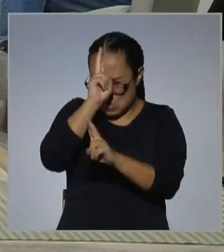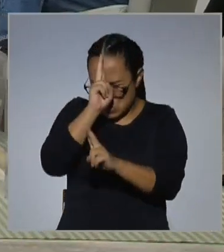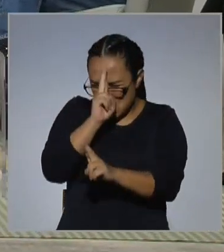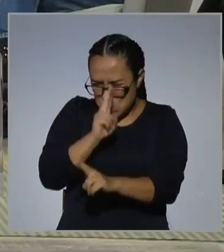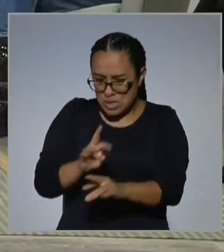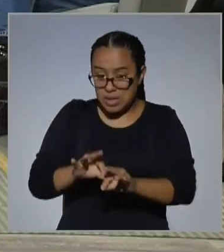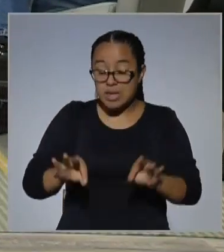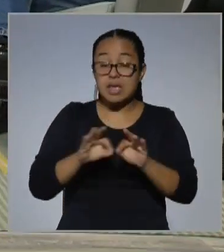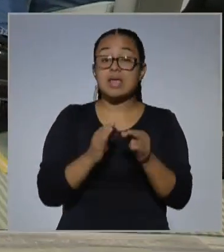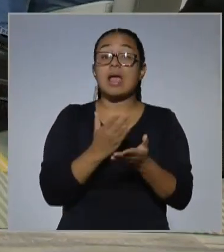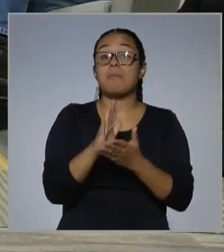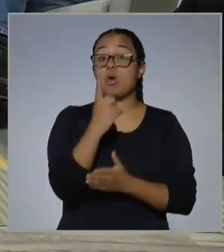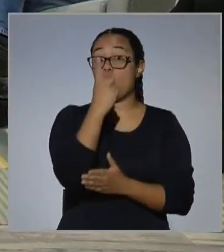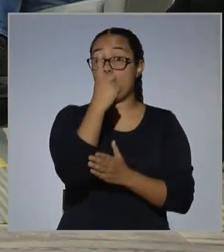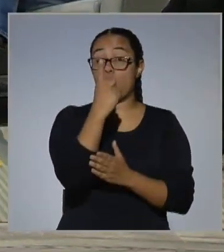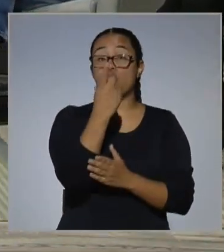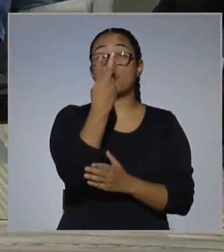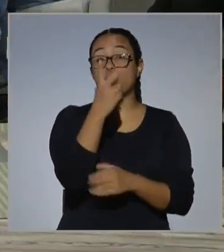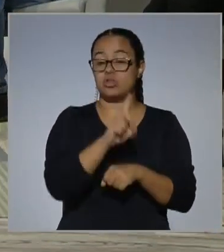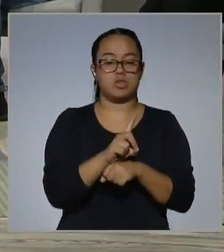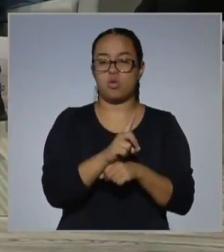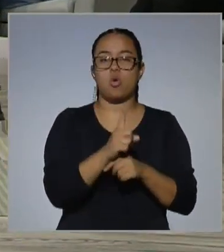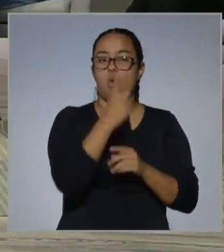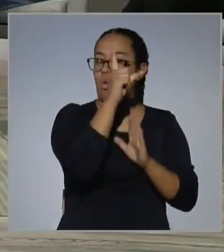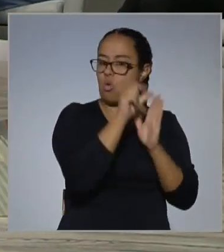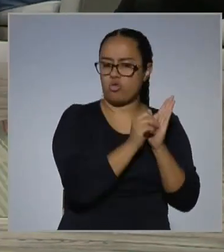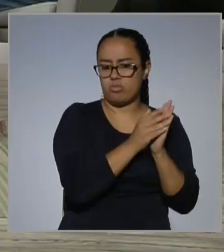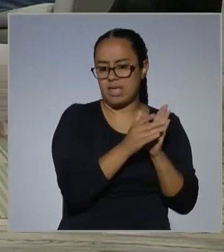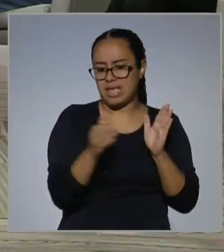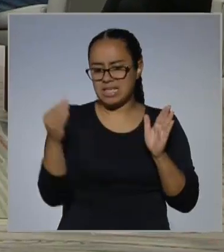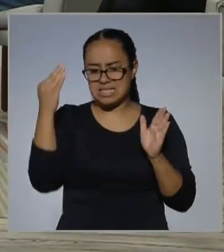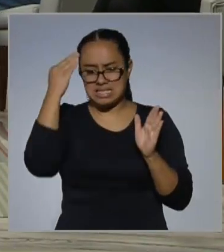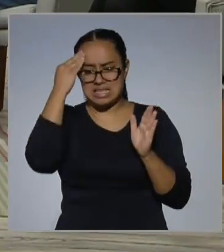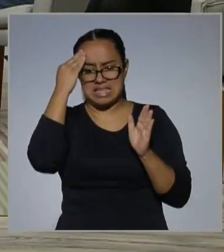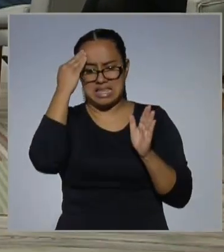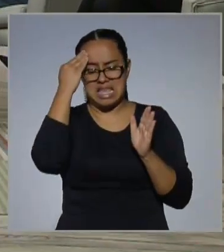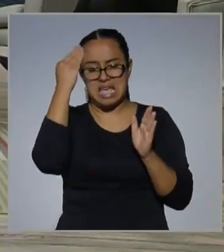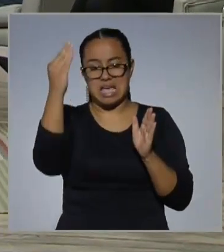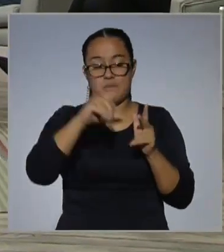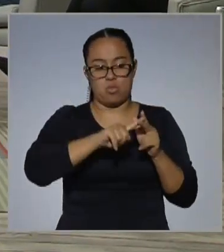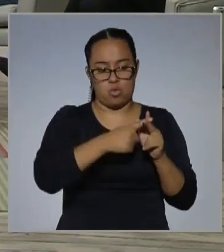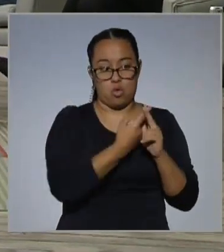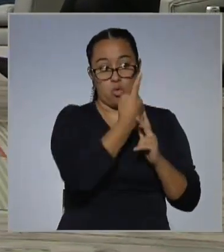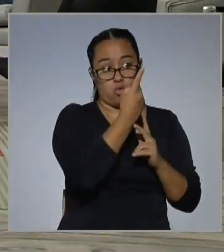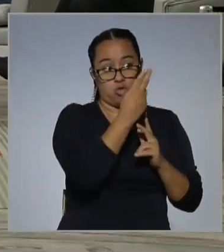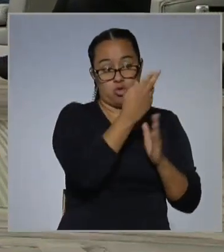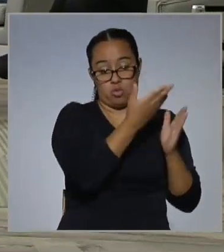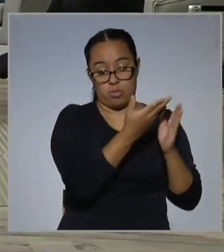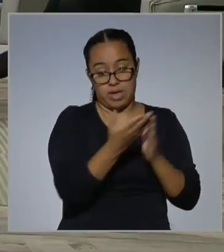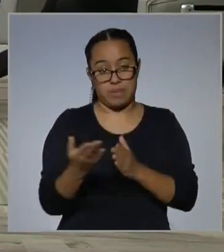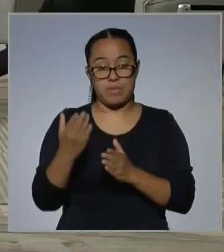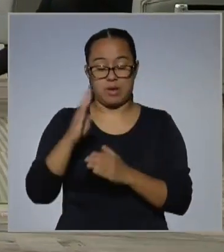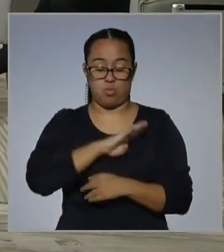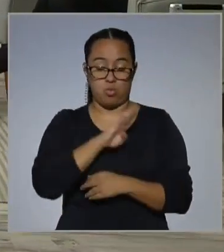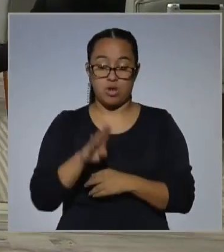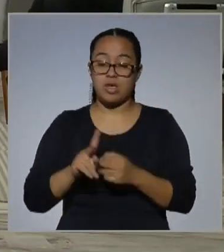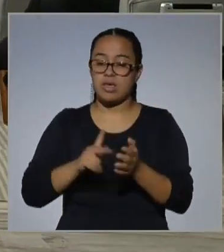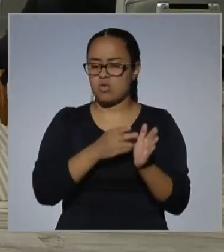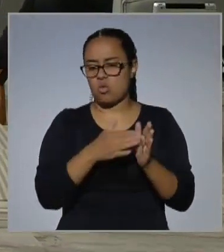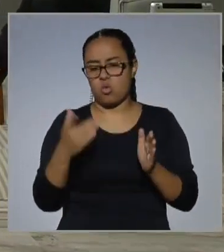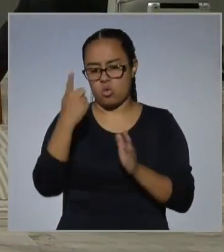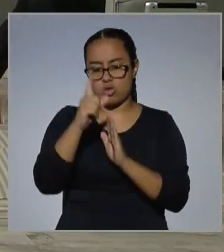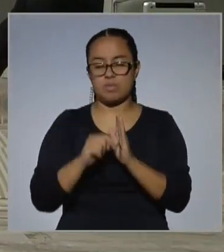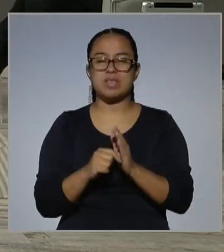dura todo el mes, ¿no? O sea, los muertos llegan a principios y se van al final. Y con respecto a lo que hablábamos sobre la gastronomía,